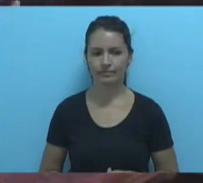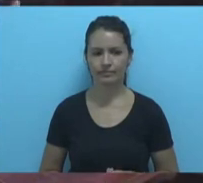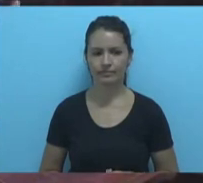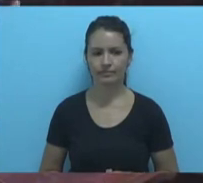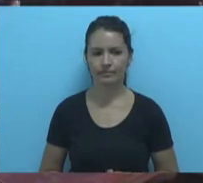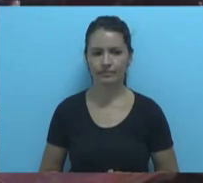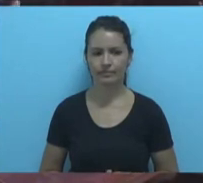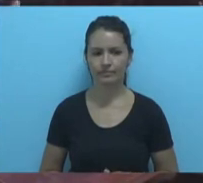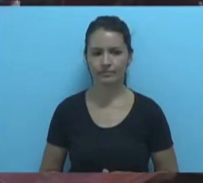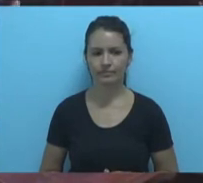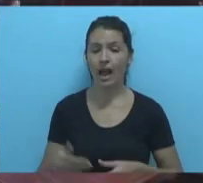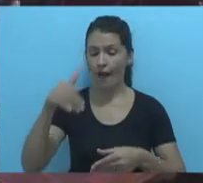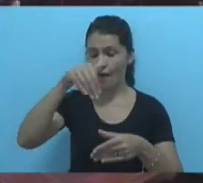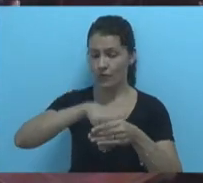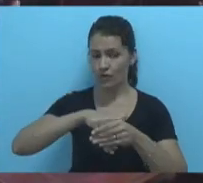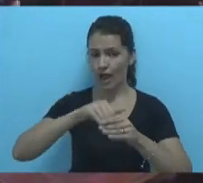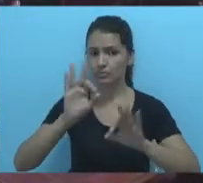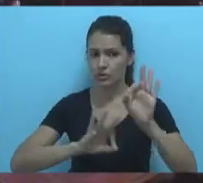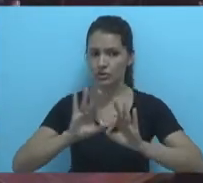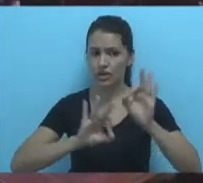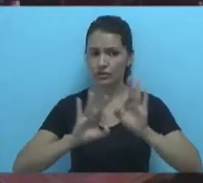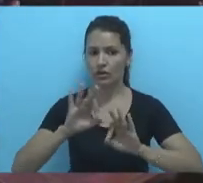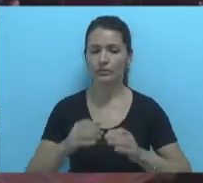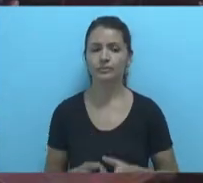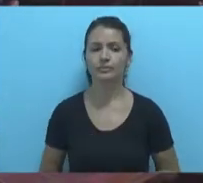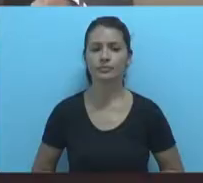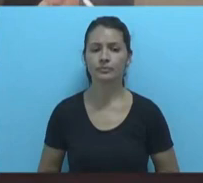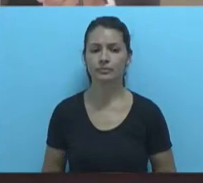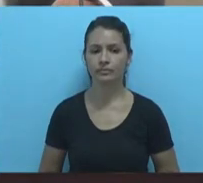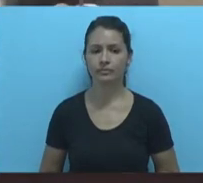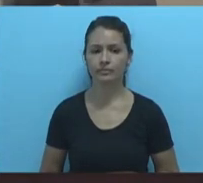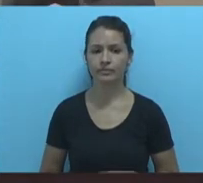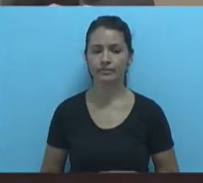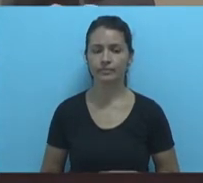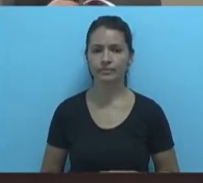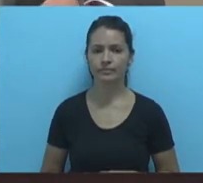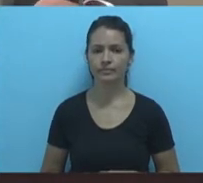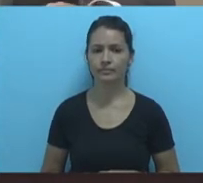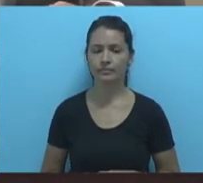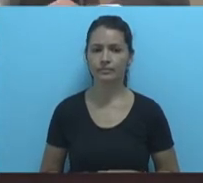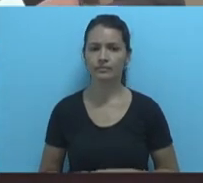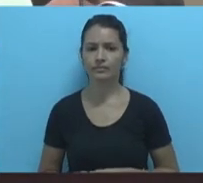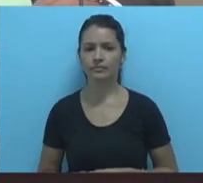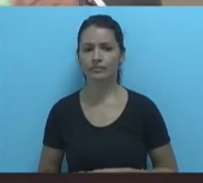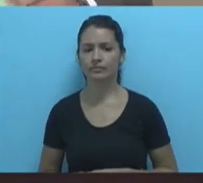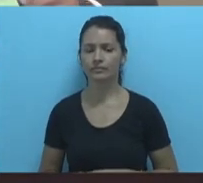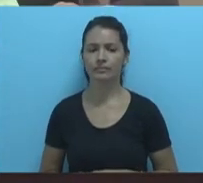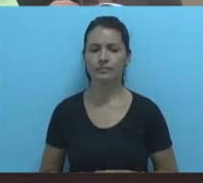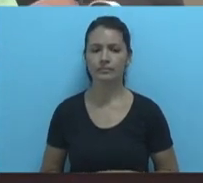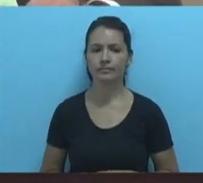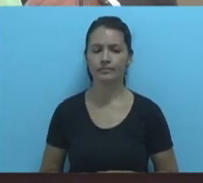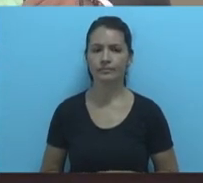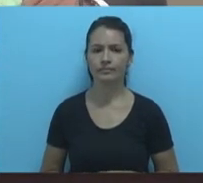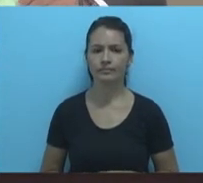A consideración el proyecto de resolución leído por secretaría con el agregado del proyecto autoría de la diputada Mahmoud y